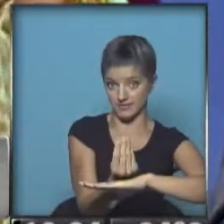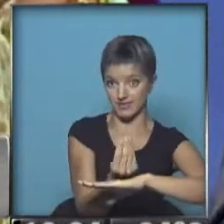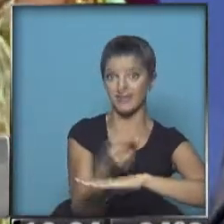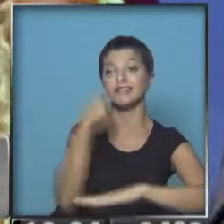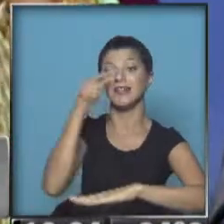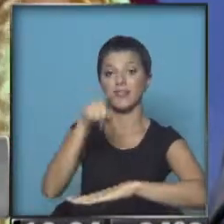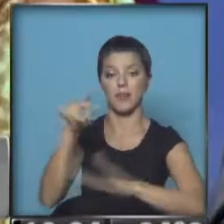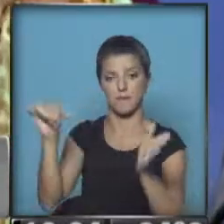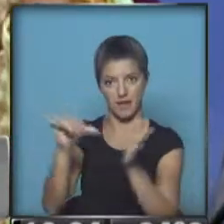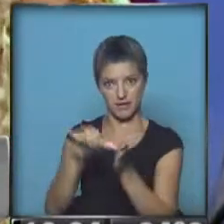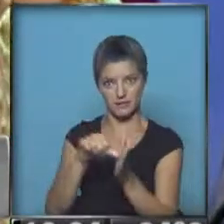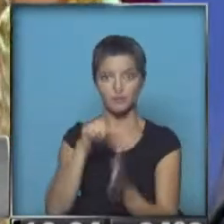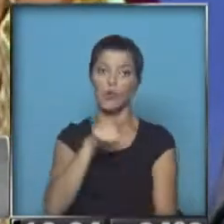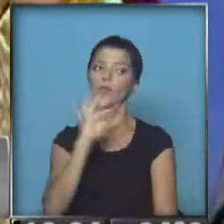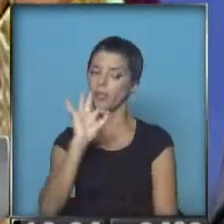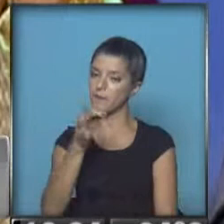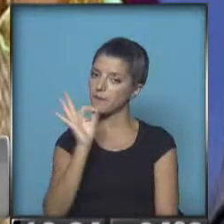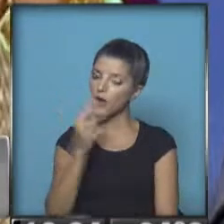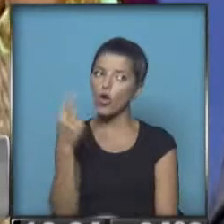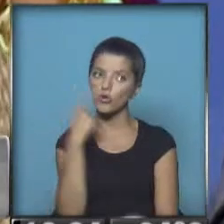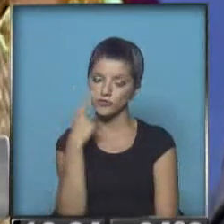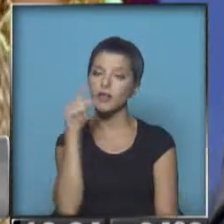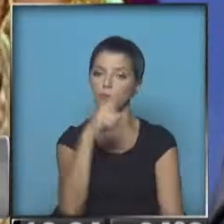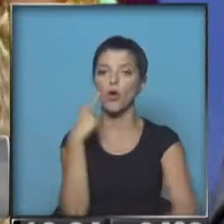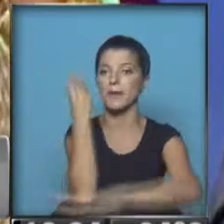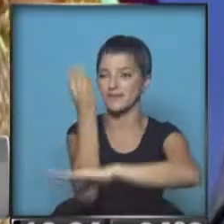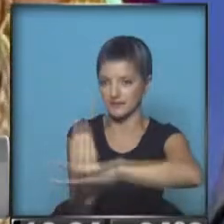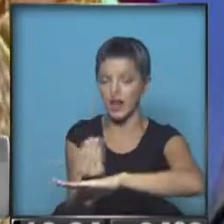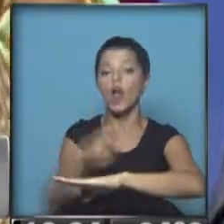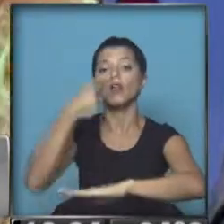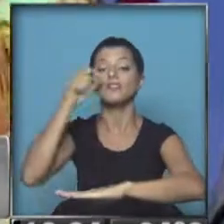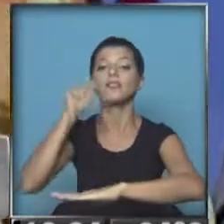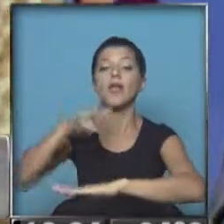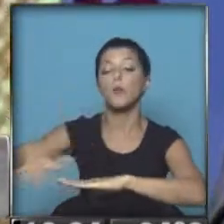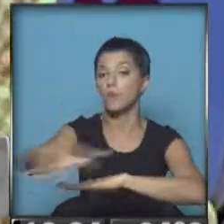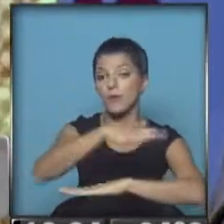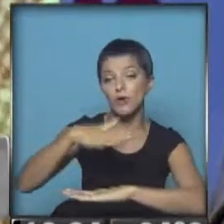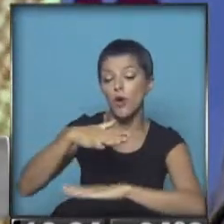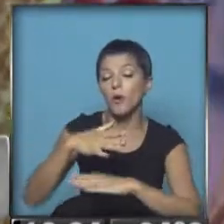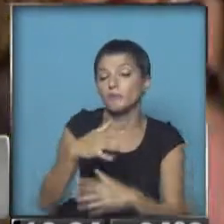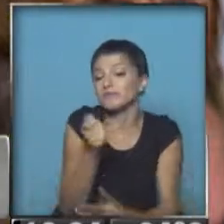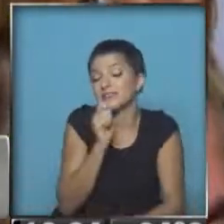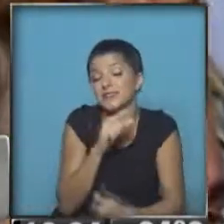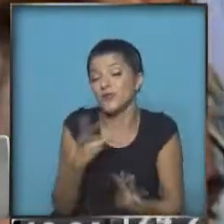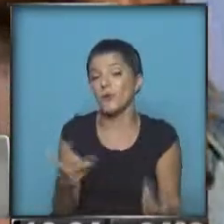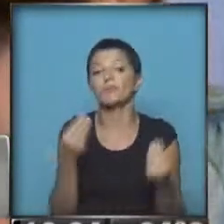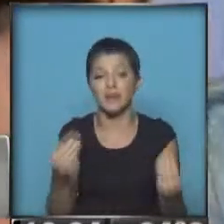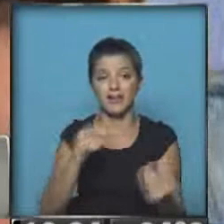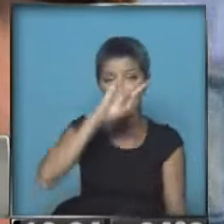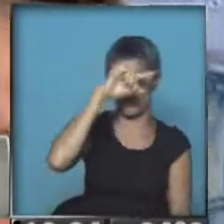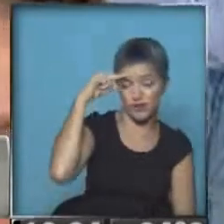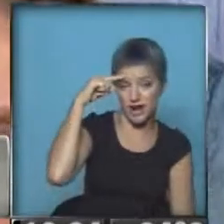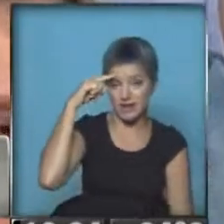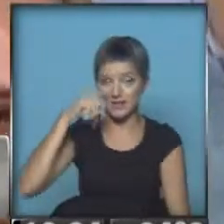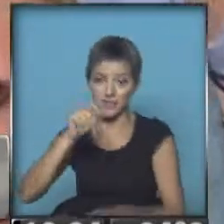nación, sabé que tenés que representar los intereses del pueblo, porque si no, no sos ni nacional